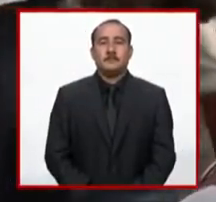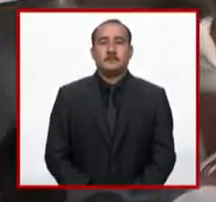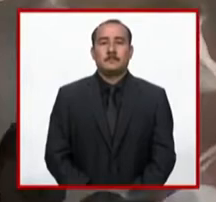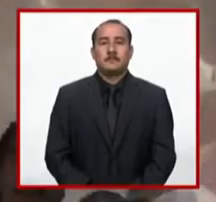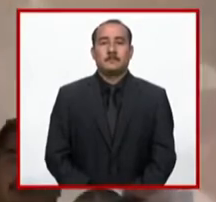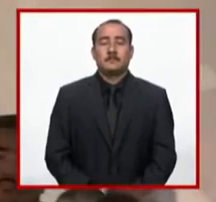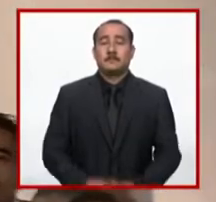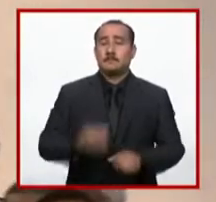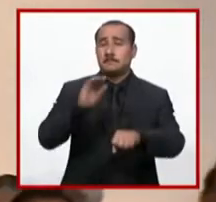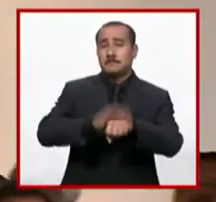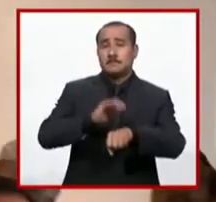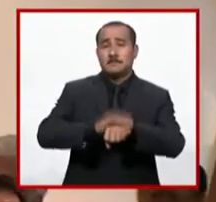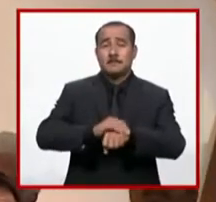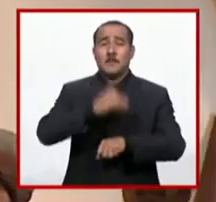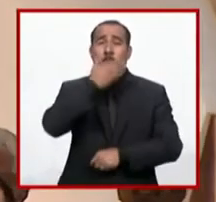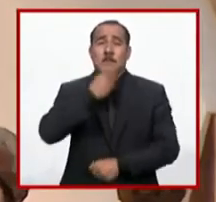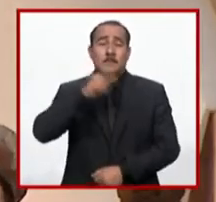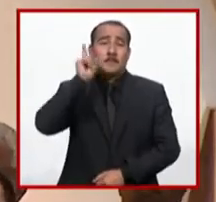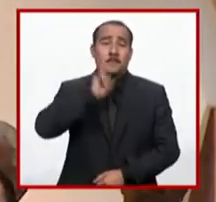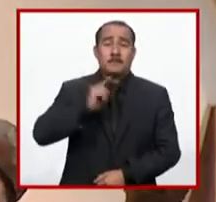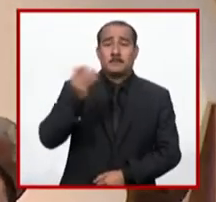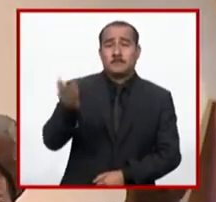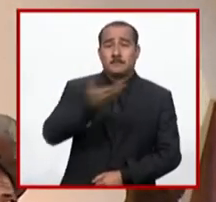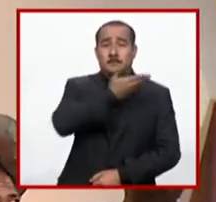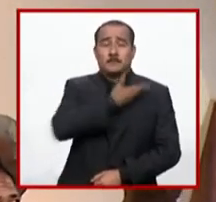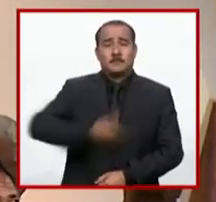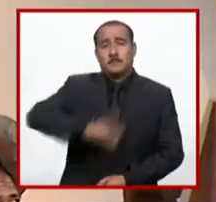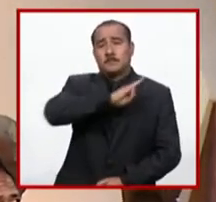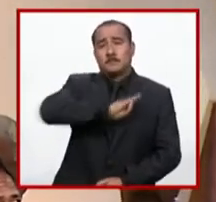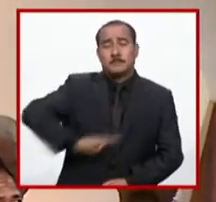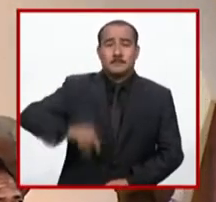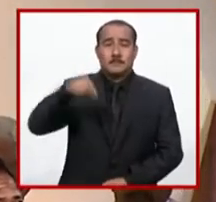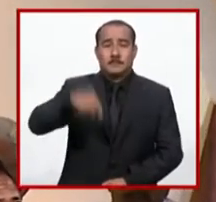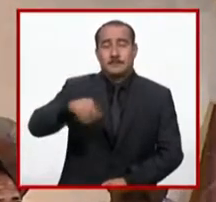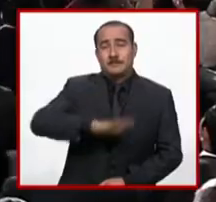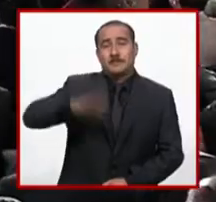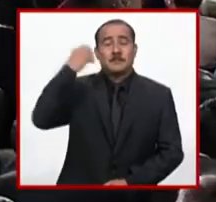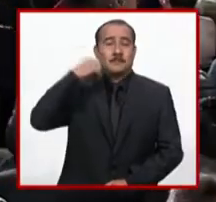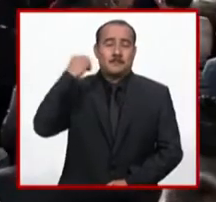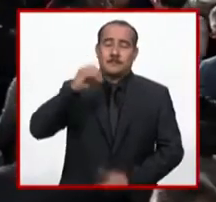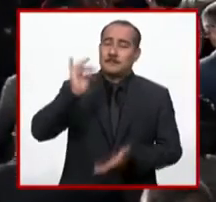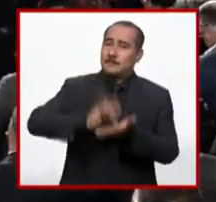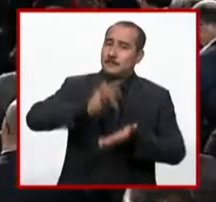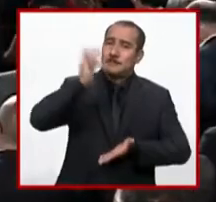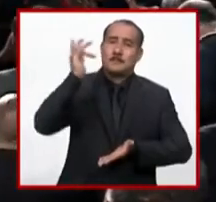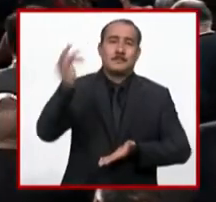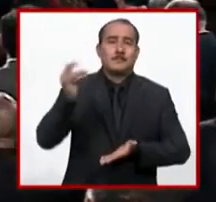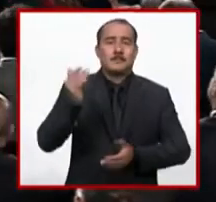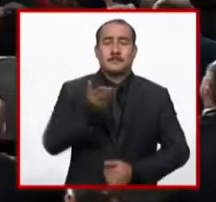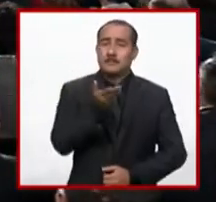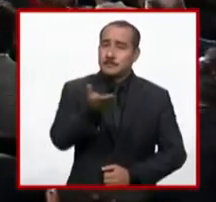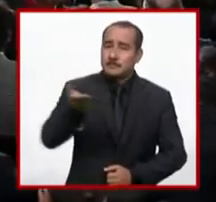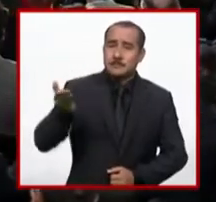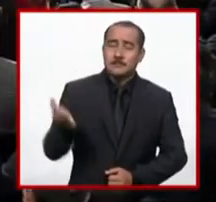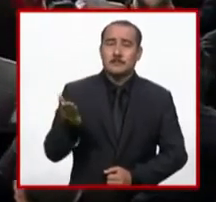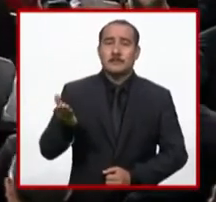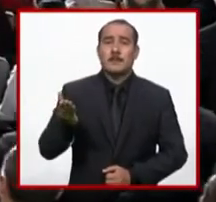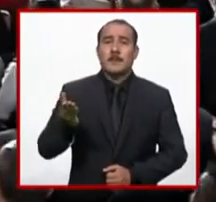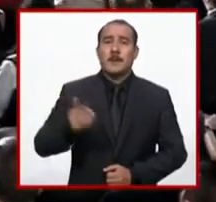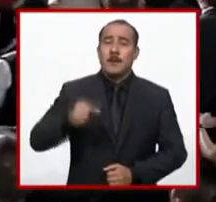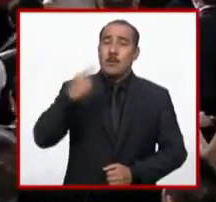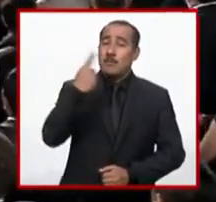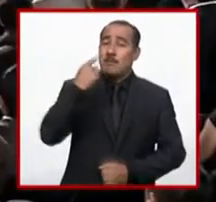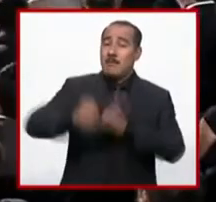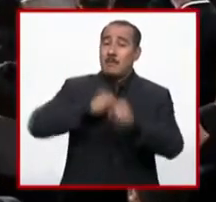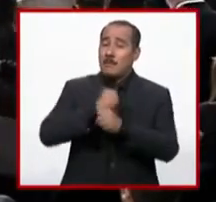A mis amigas y amigos presidentes municipales de Oaxaca, gracias por darnos un año más